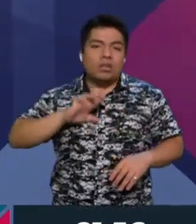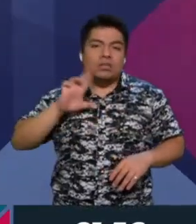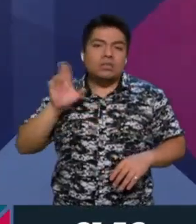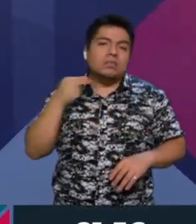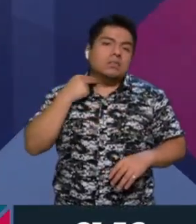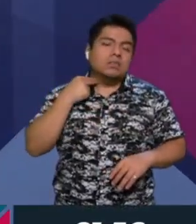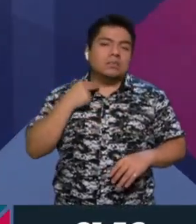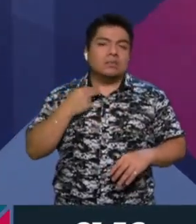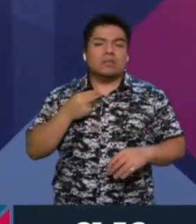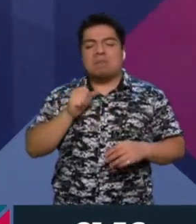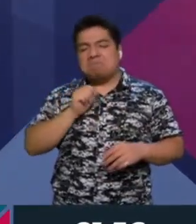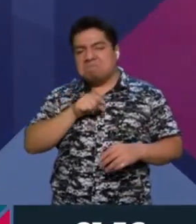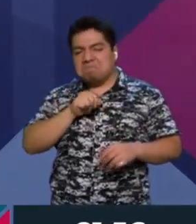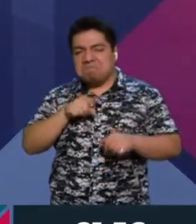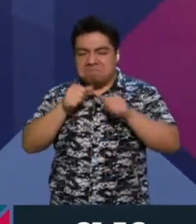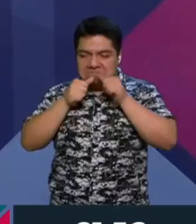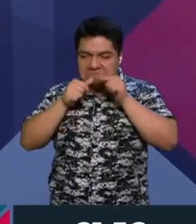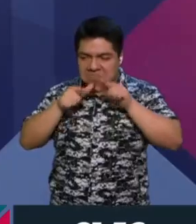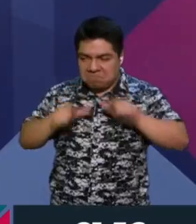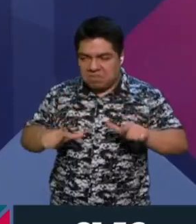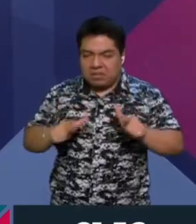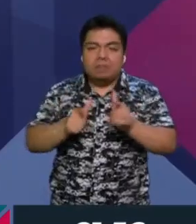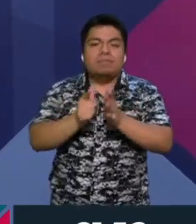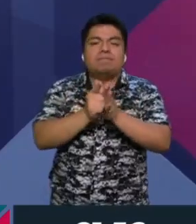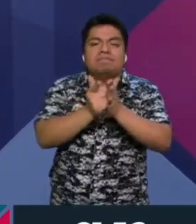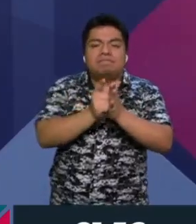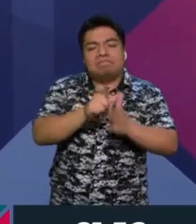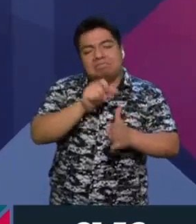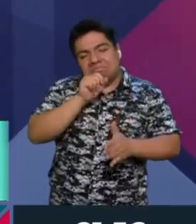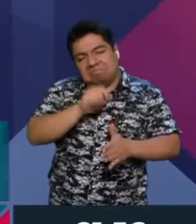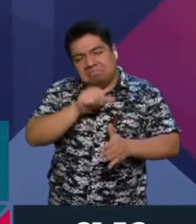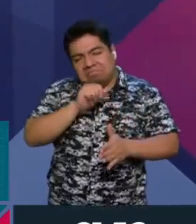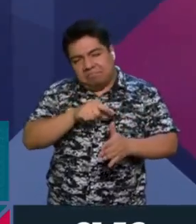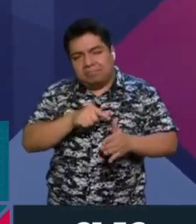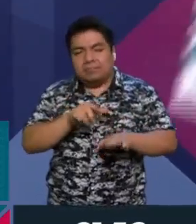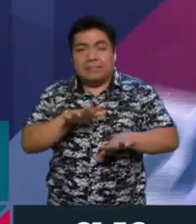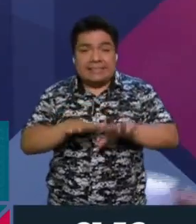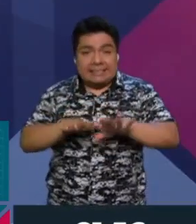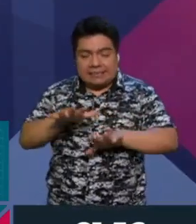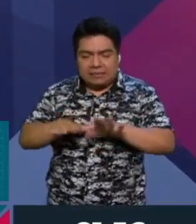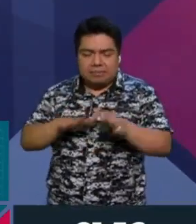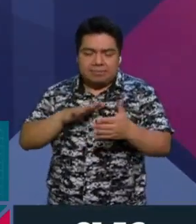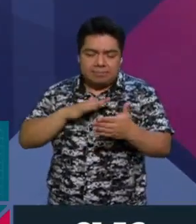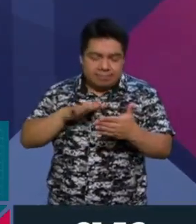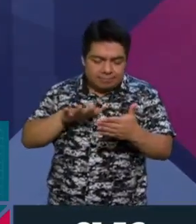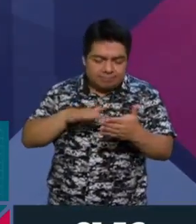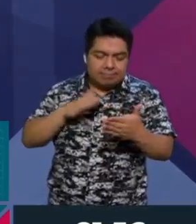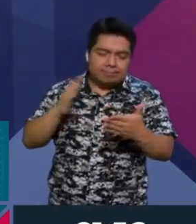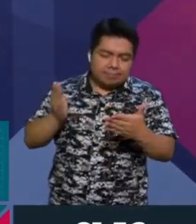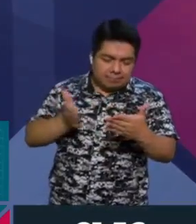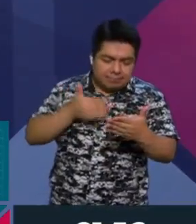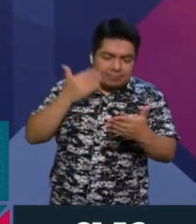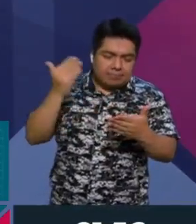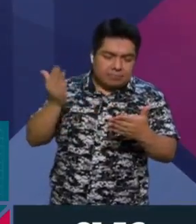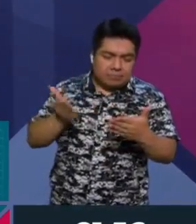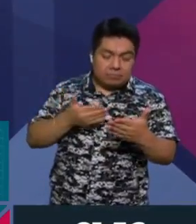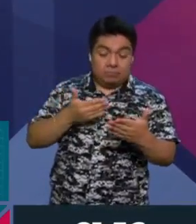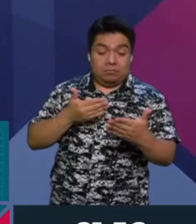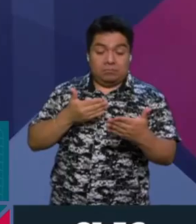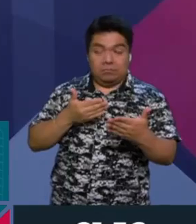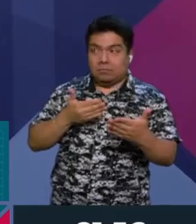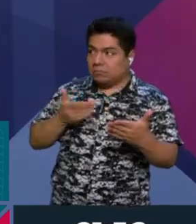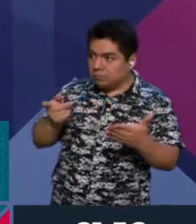literatura, con los libros, que de verdad hay veces que estoy leyendo el libro y ocurren hechos que le dan una enorme vigencia. En